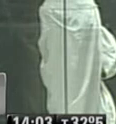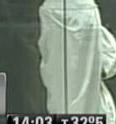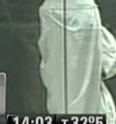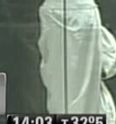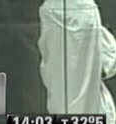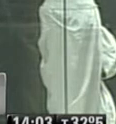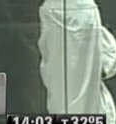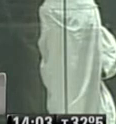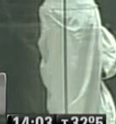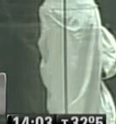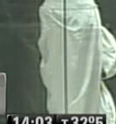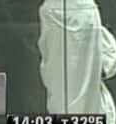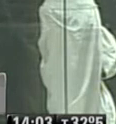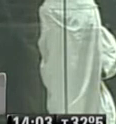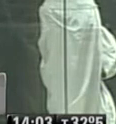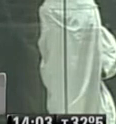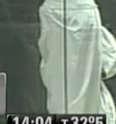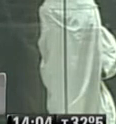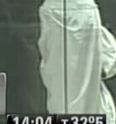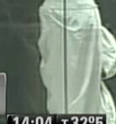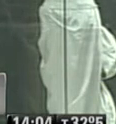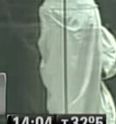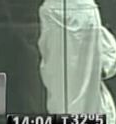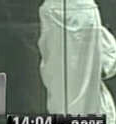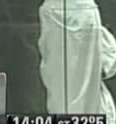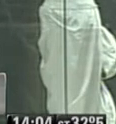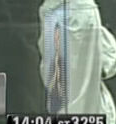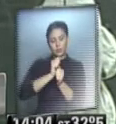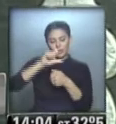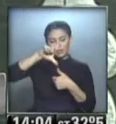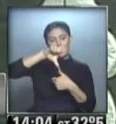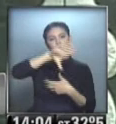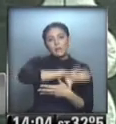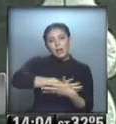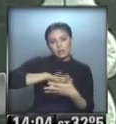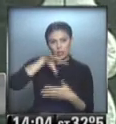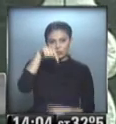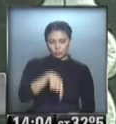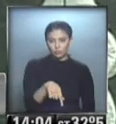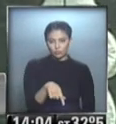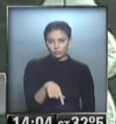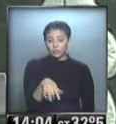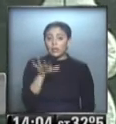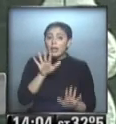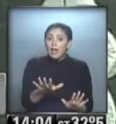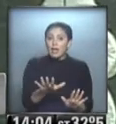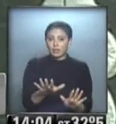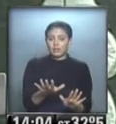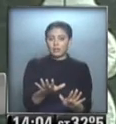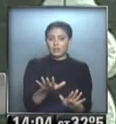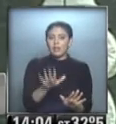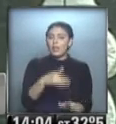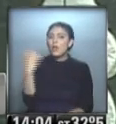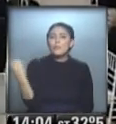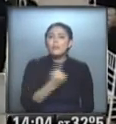fueron la primera potencia industrial de la América del Sur. Allí estuvieron